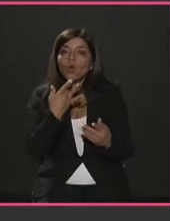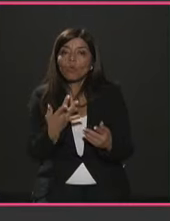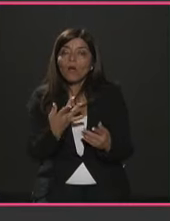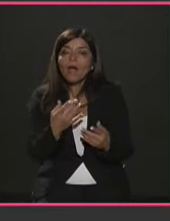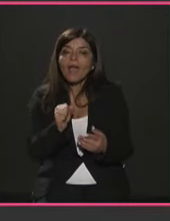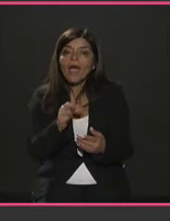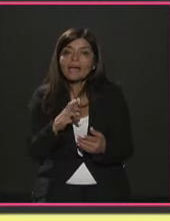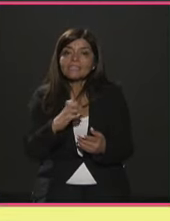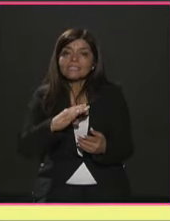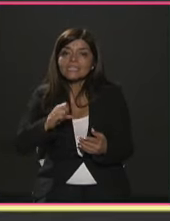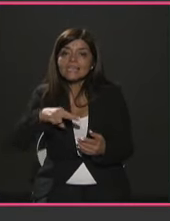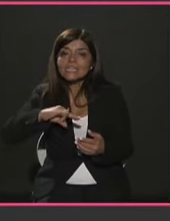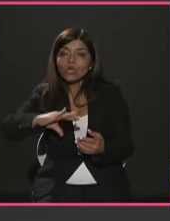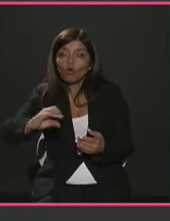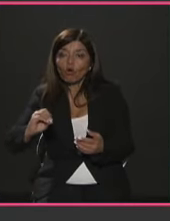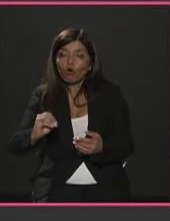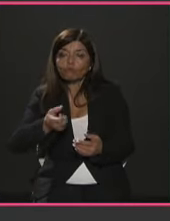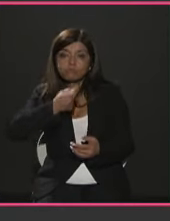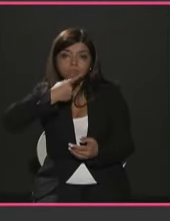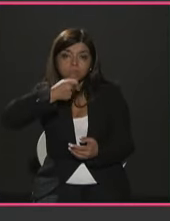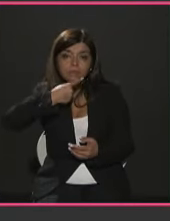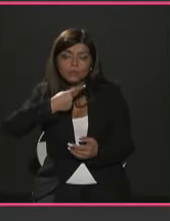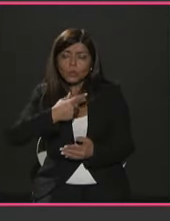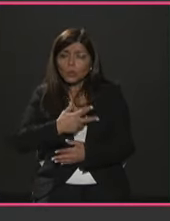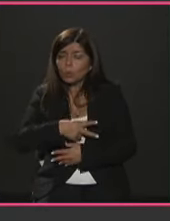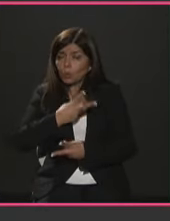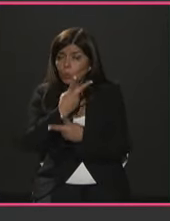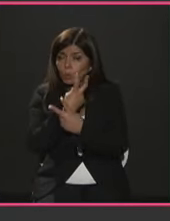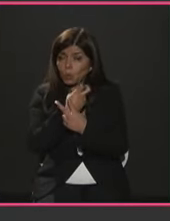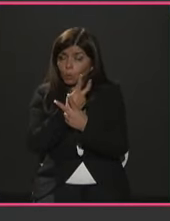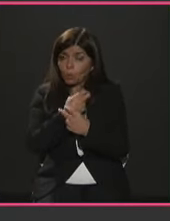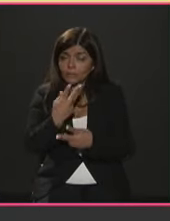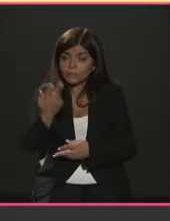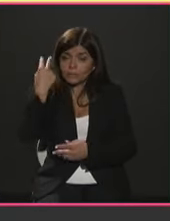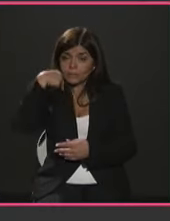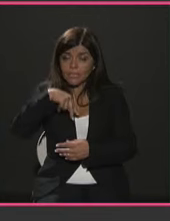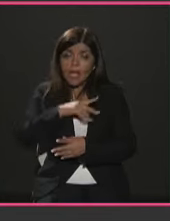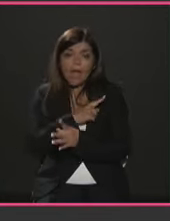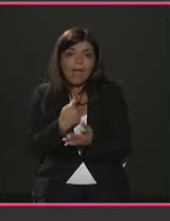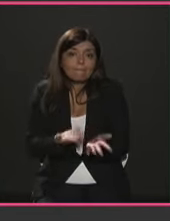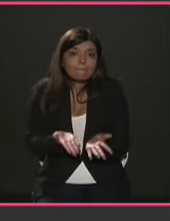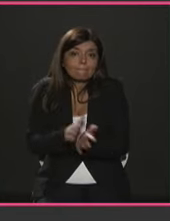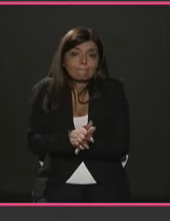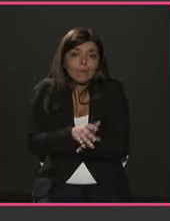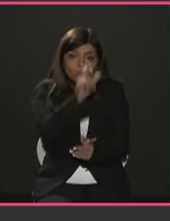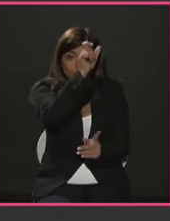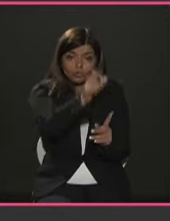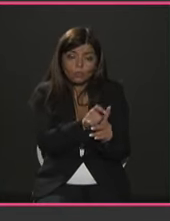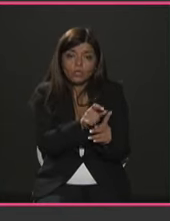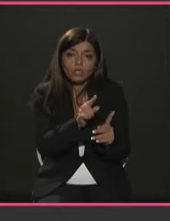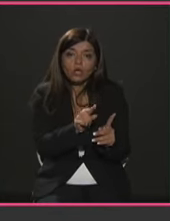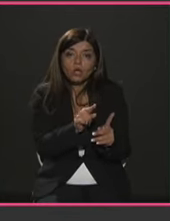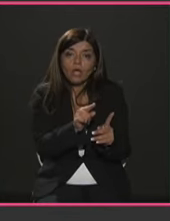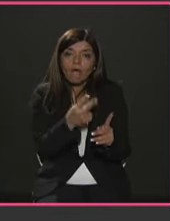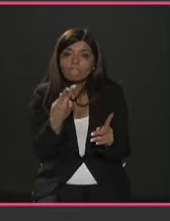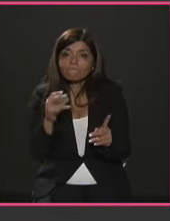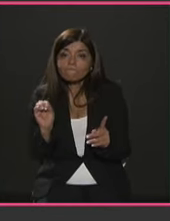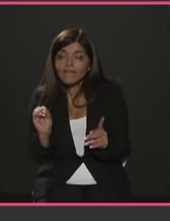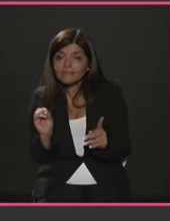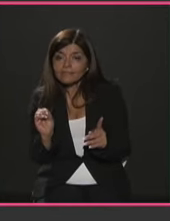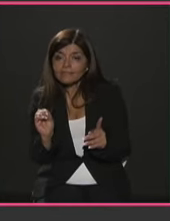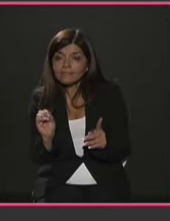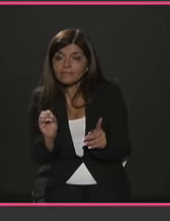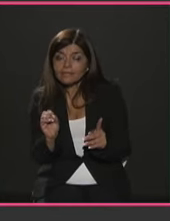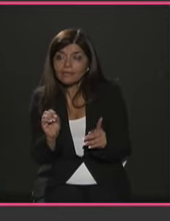Arsénico este tratamiento era tan tóxico que se moría un paciente sobre 20 a